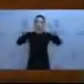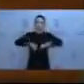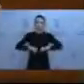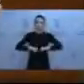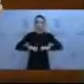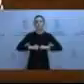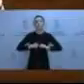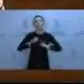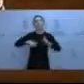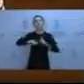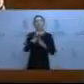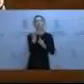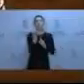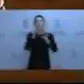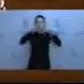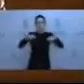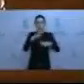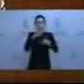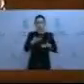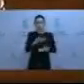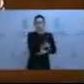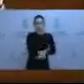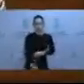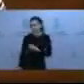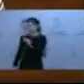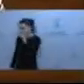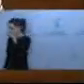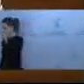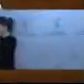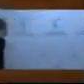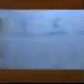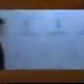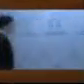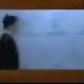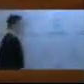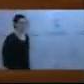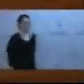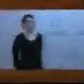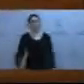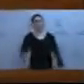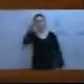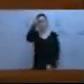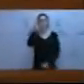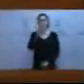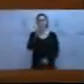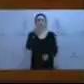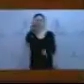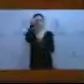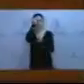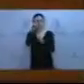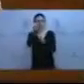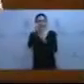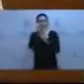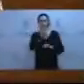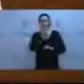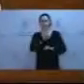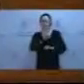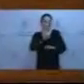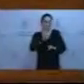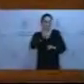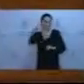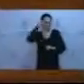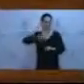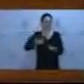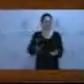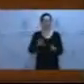unos presupuestos vigentes. Y, no sé si usted conoce los detalles, yo espero y deseo que sí, en las únicas materias,